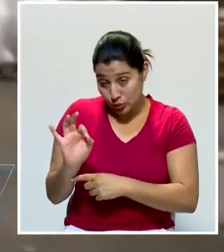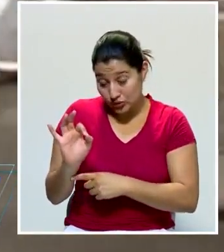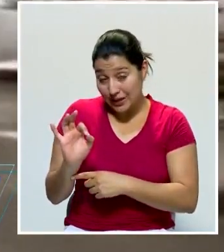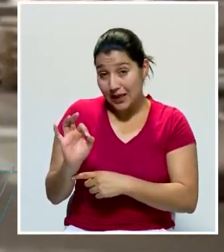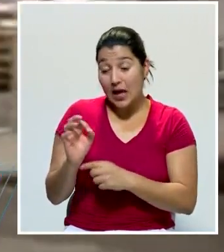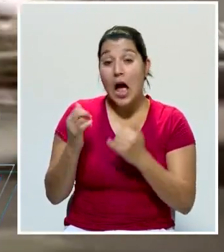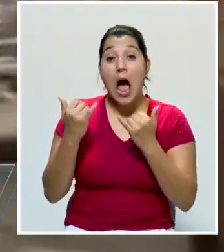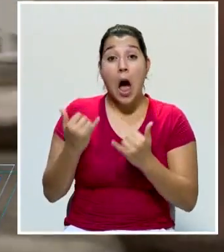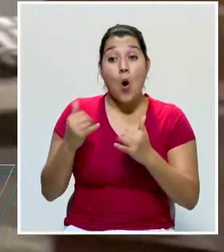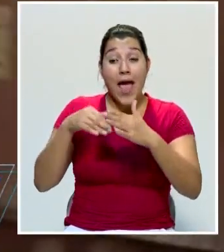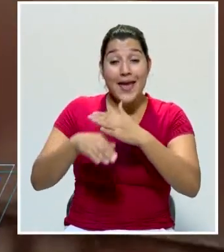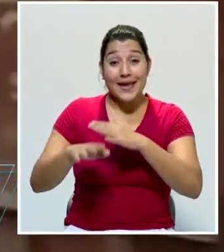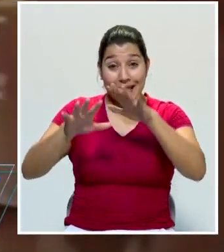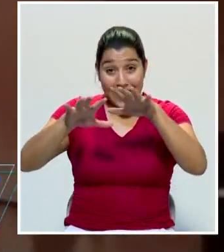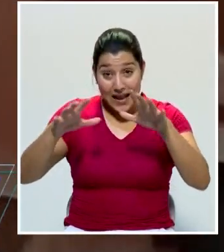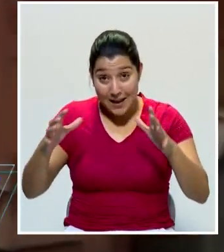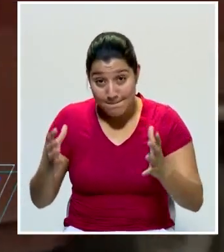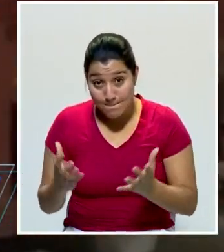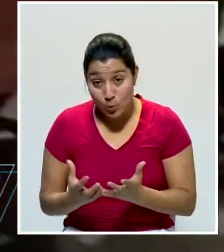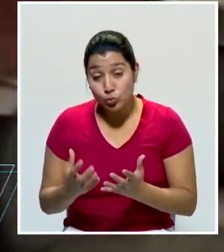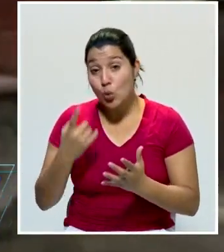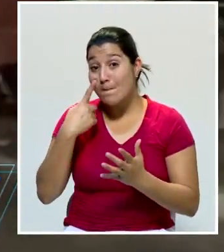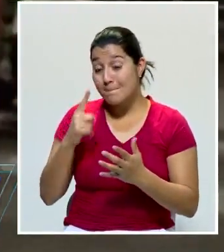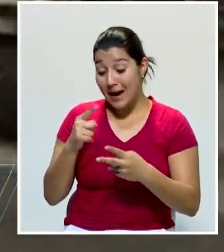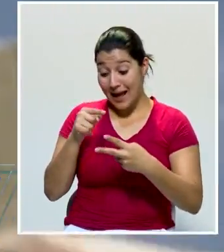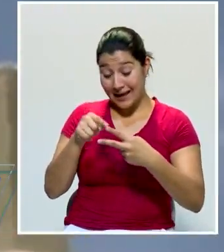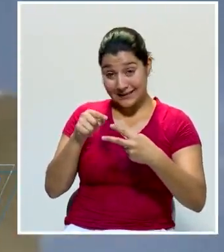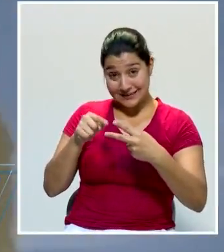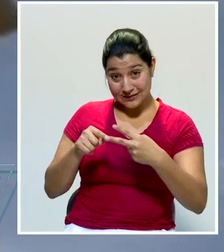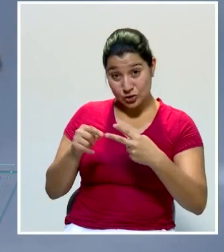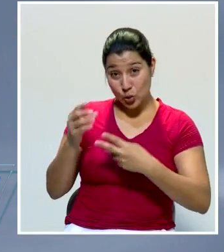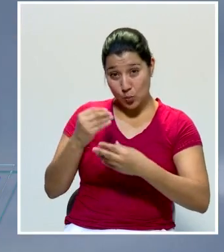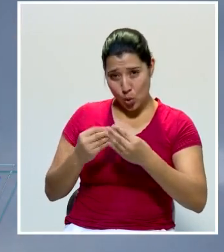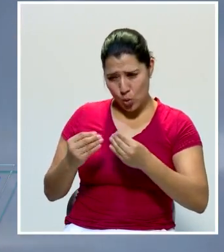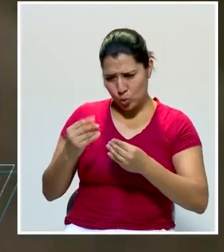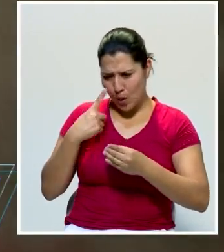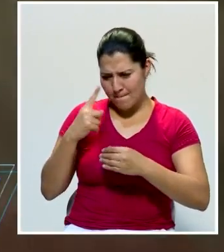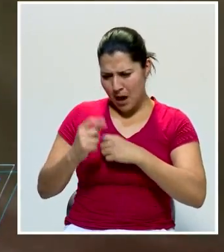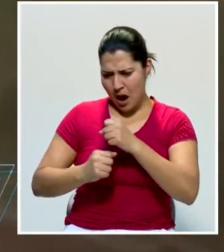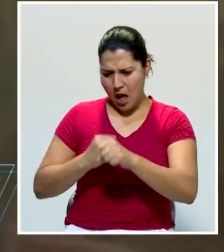demanda mundial para todos estos productos para el año